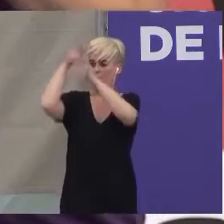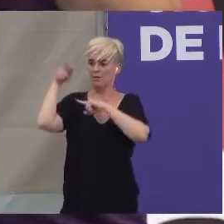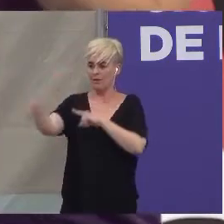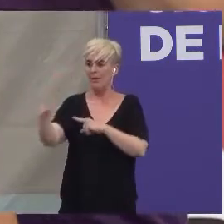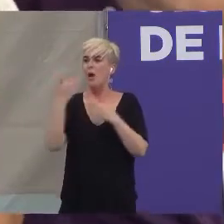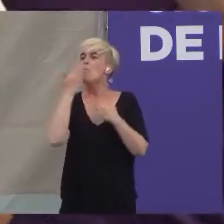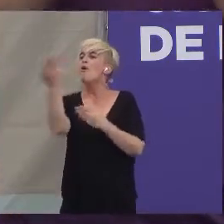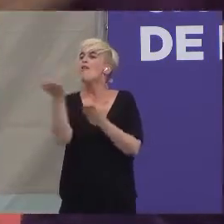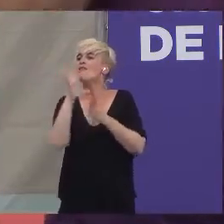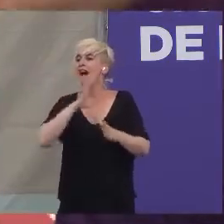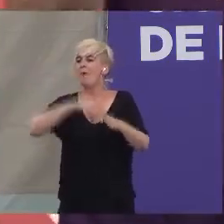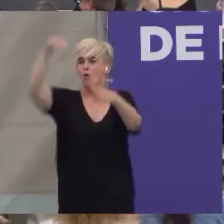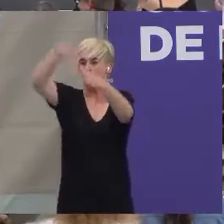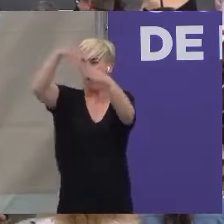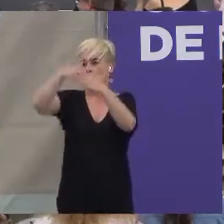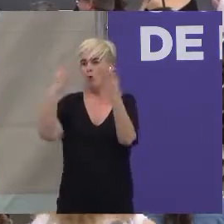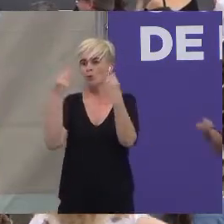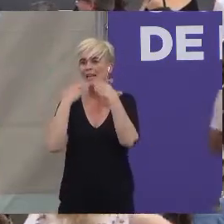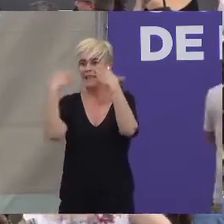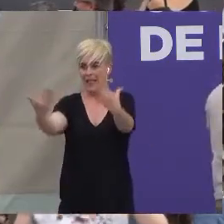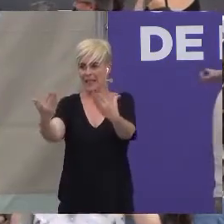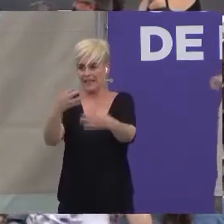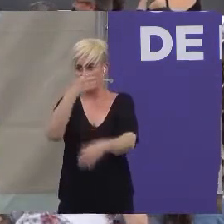us demanem el vot. Moltes gràcies.